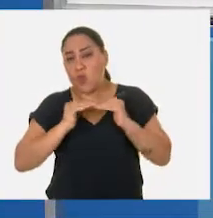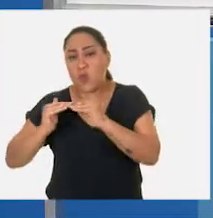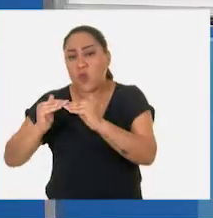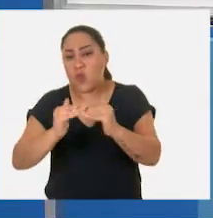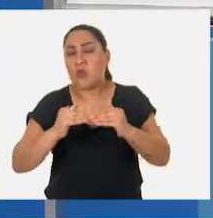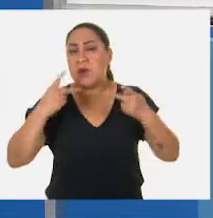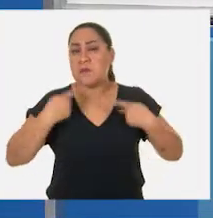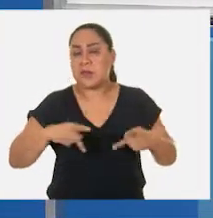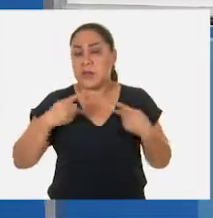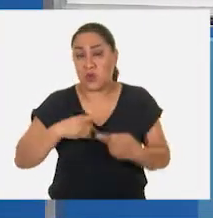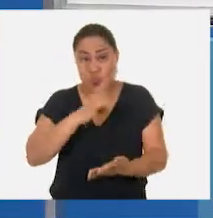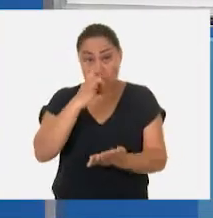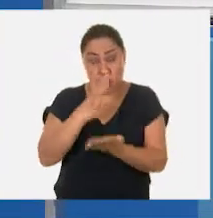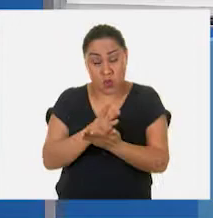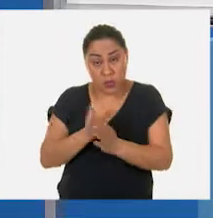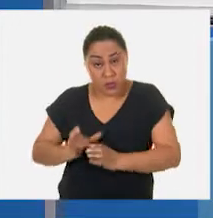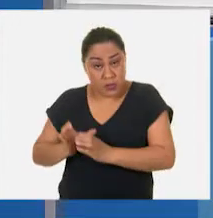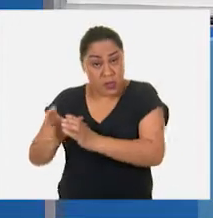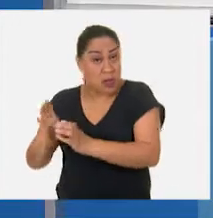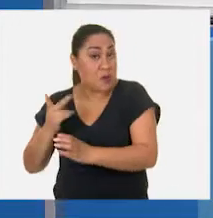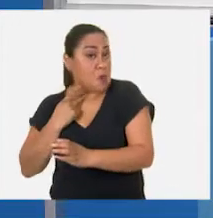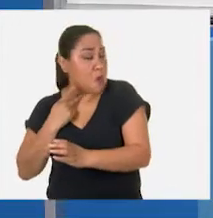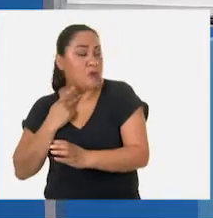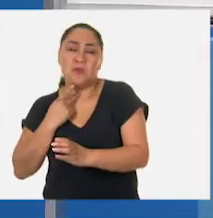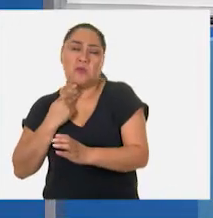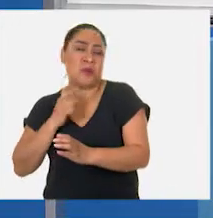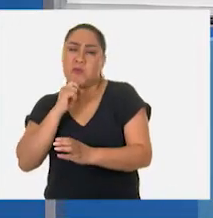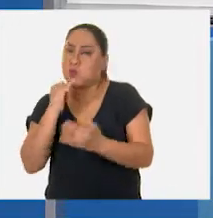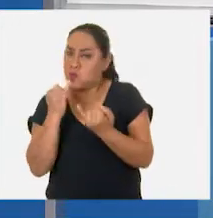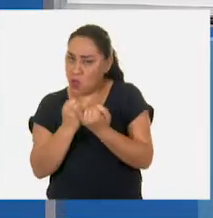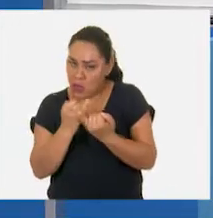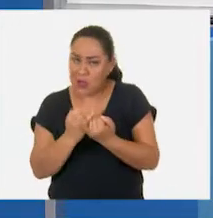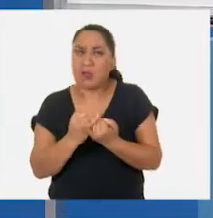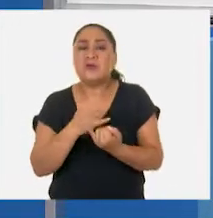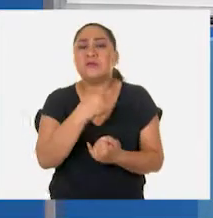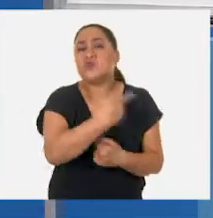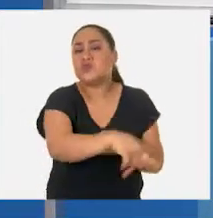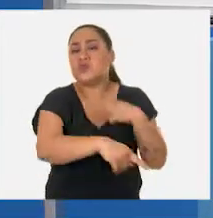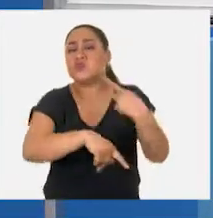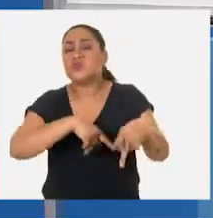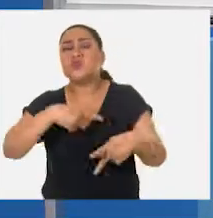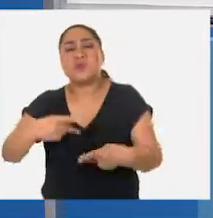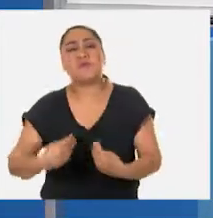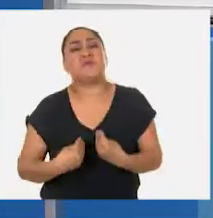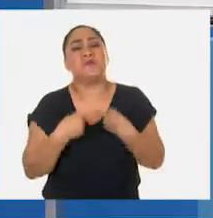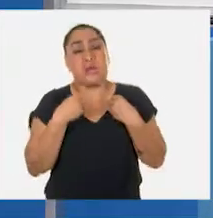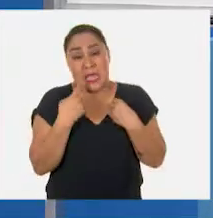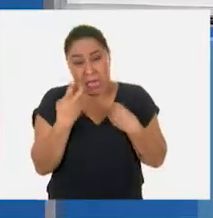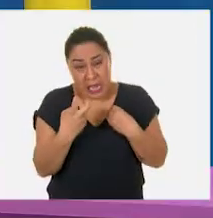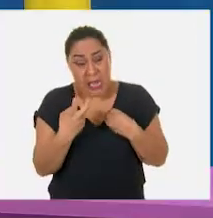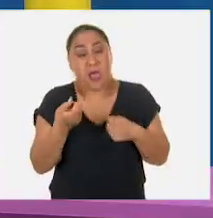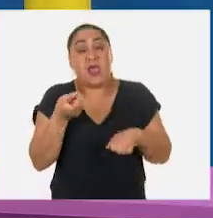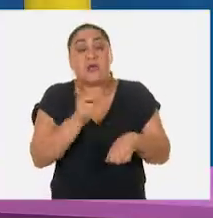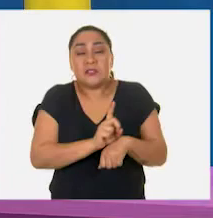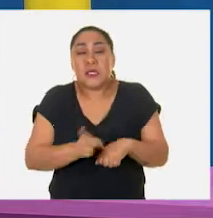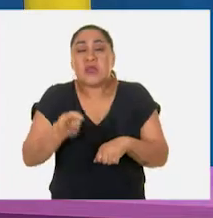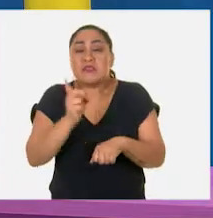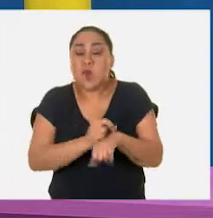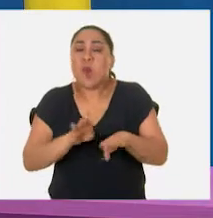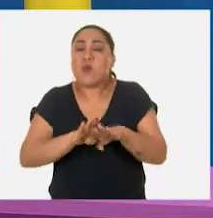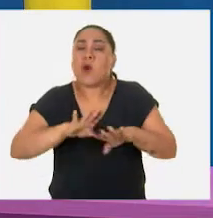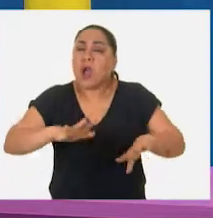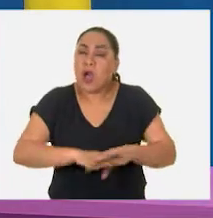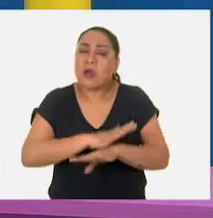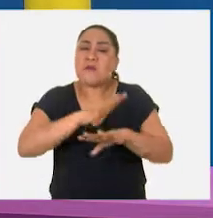con el ámbito político, sino también es una forma de vida. Por eso está permanentemente en evolución. Claro. Todos